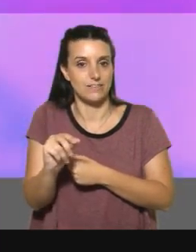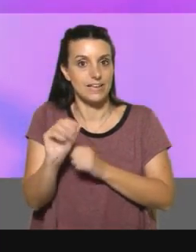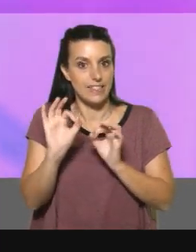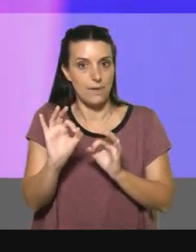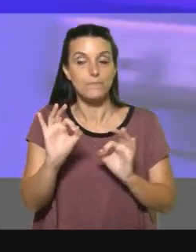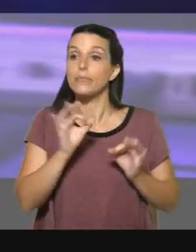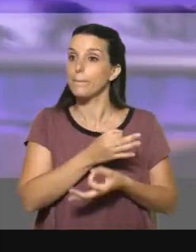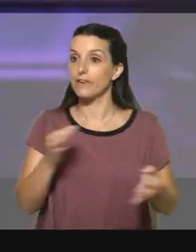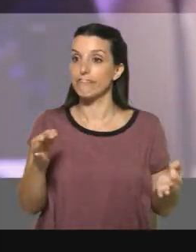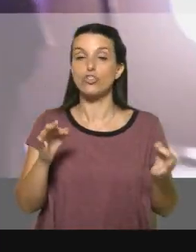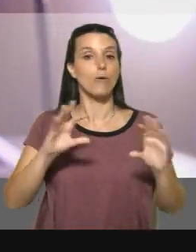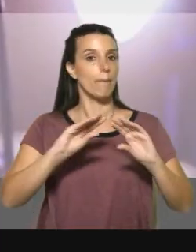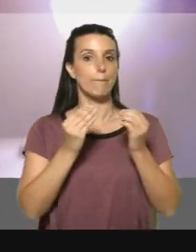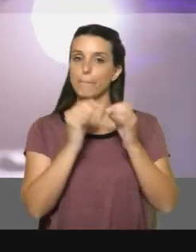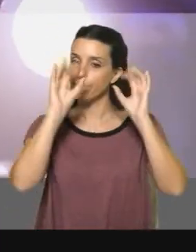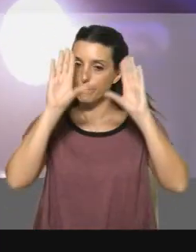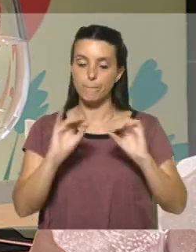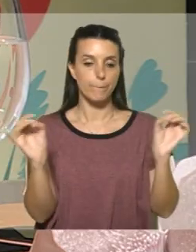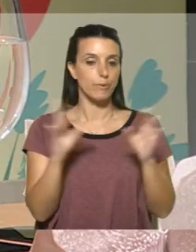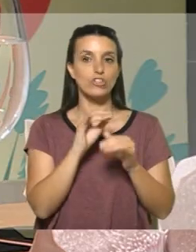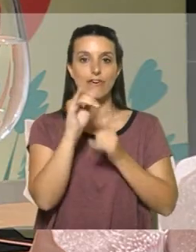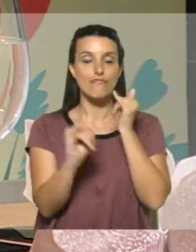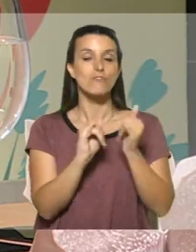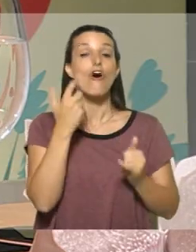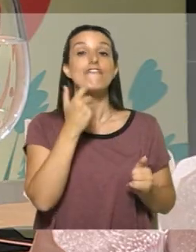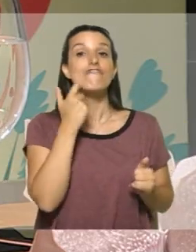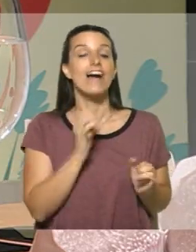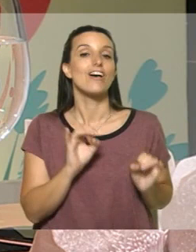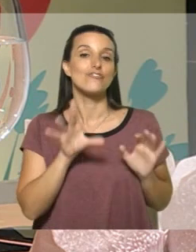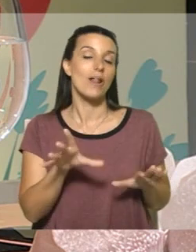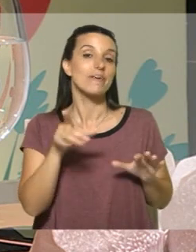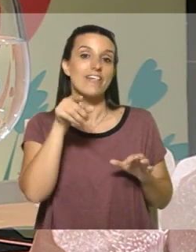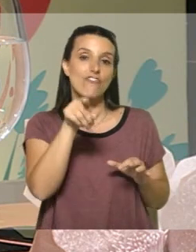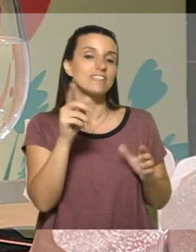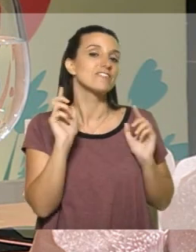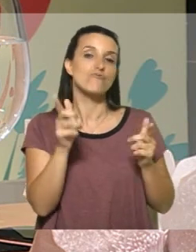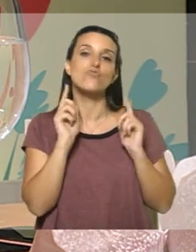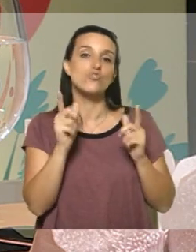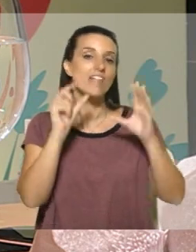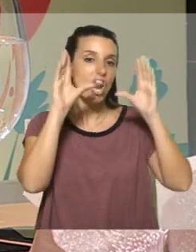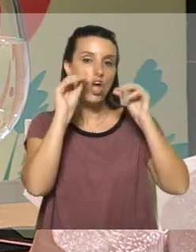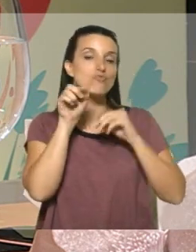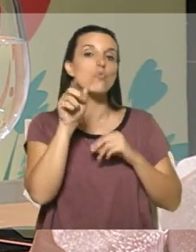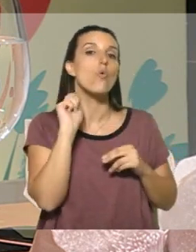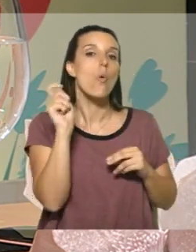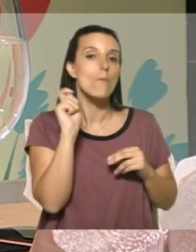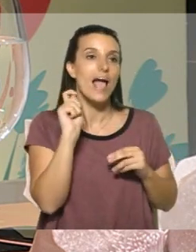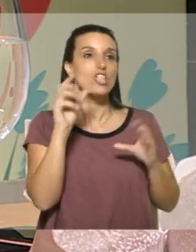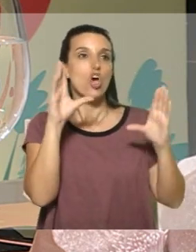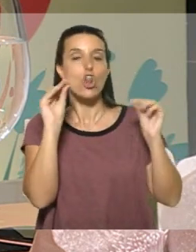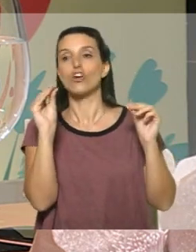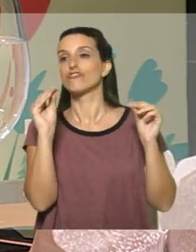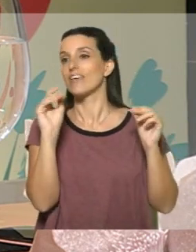bajo. Perfecto. Dicho toda la información, lo que resta es desearte que sea un disfrute la noche de tu cumpleaños, la noche del